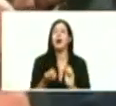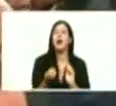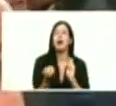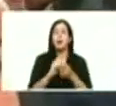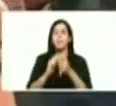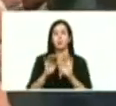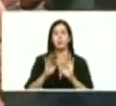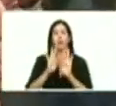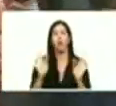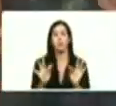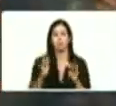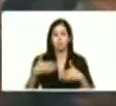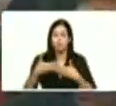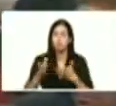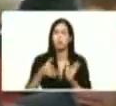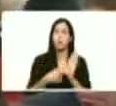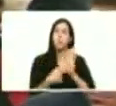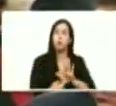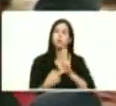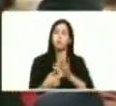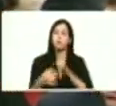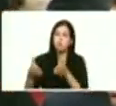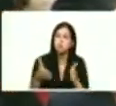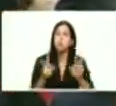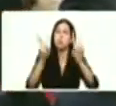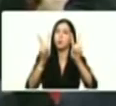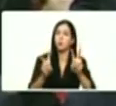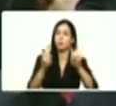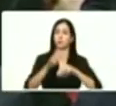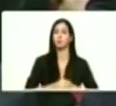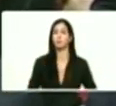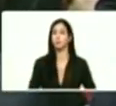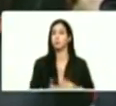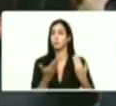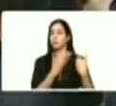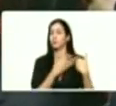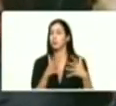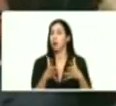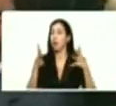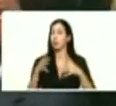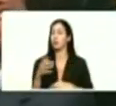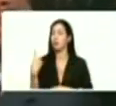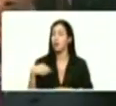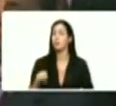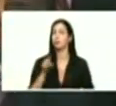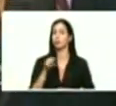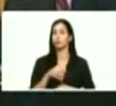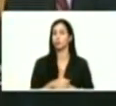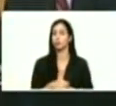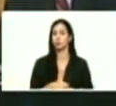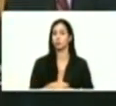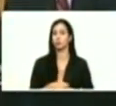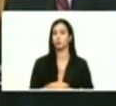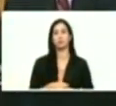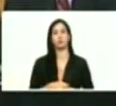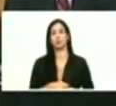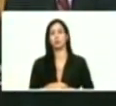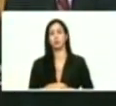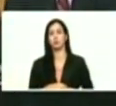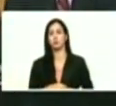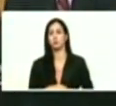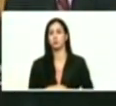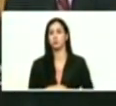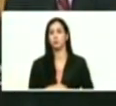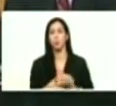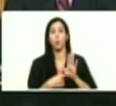vaya marcando el rumbo ustedes se dan cuenta de la responsabilidad que tenemos vaya marcando el rumbo de todos los privados que quieran producir